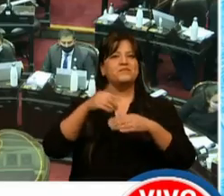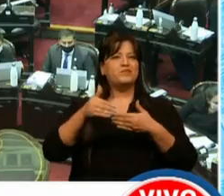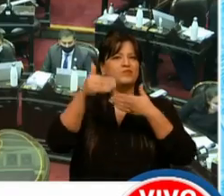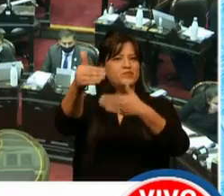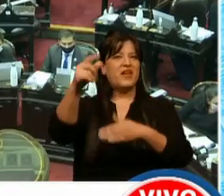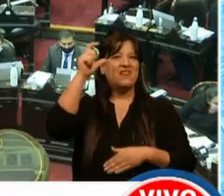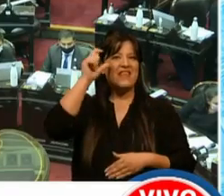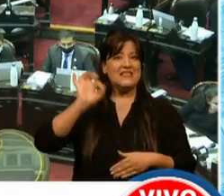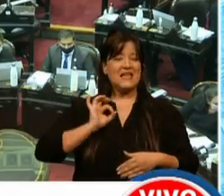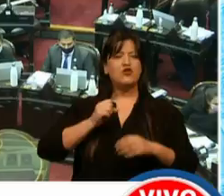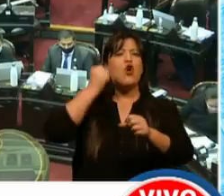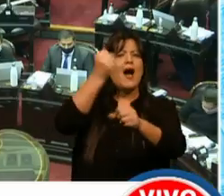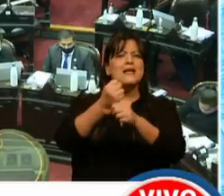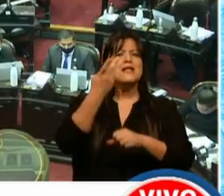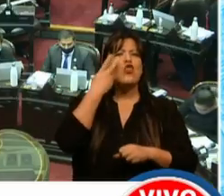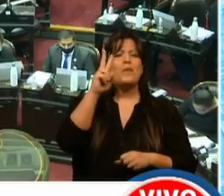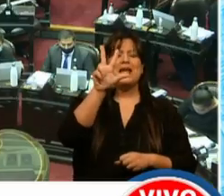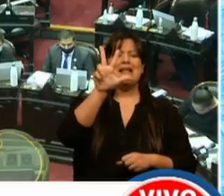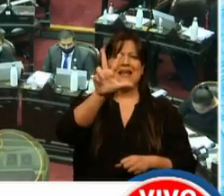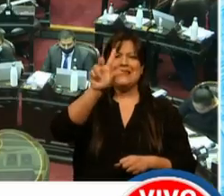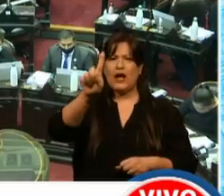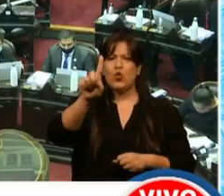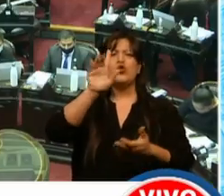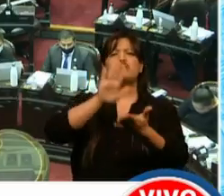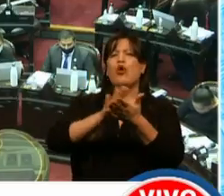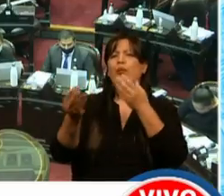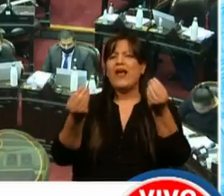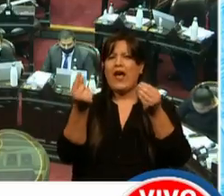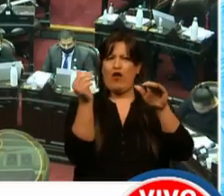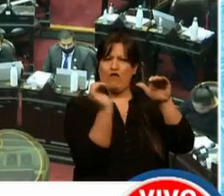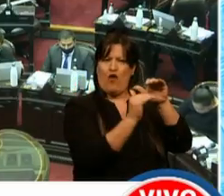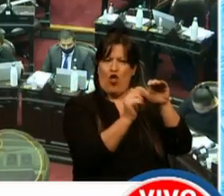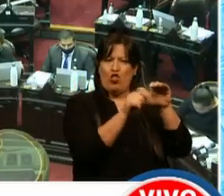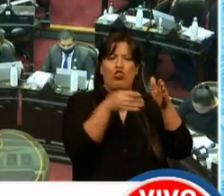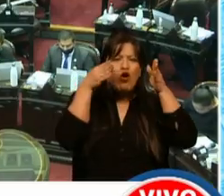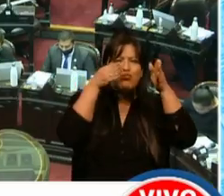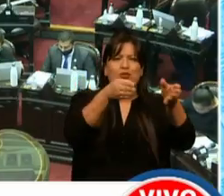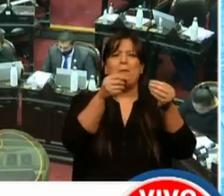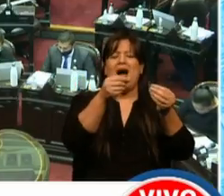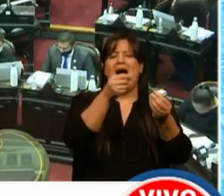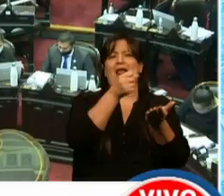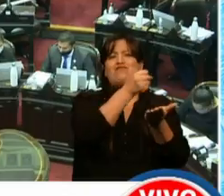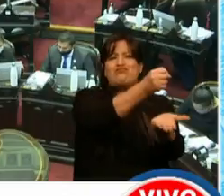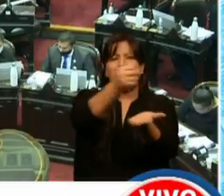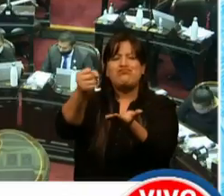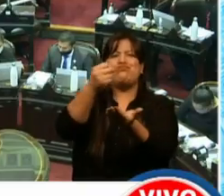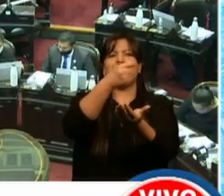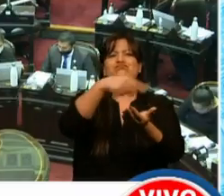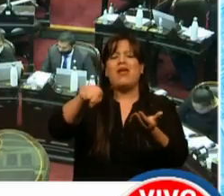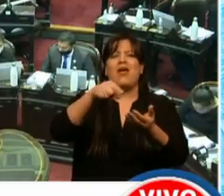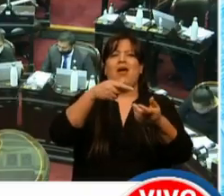años hasta el 2031 el funcionamiento del fondo fiduciario para subsidios de consumos